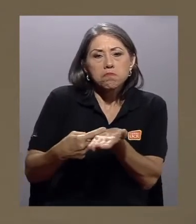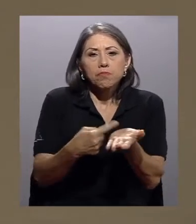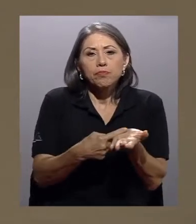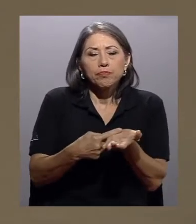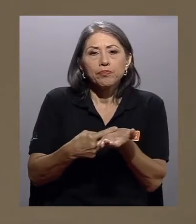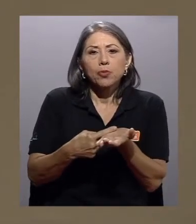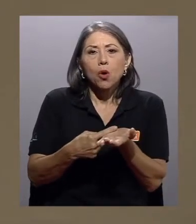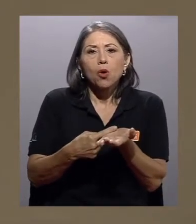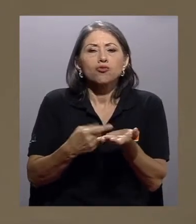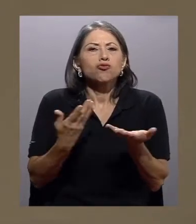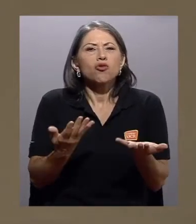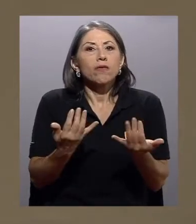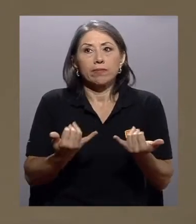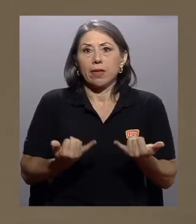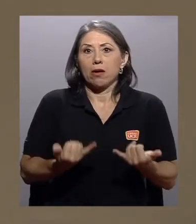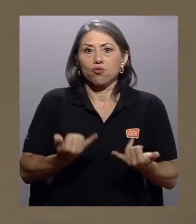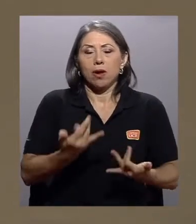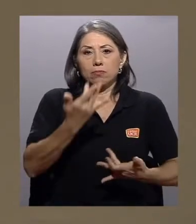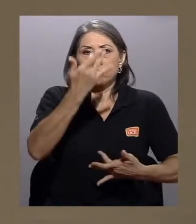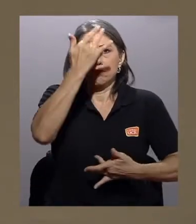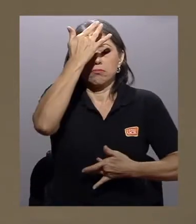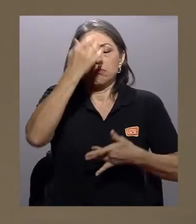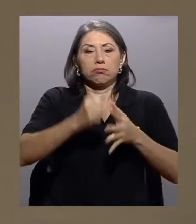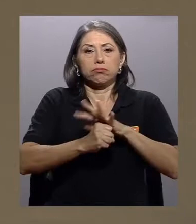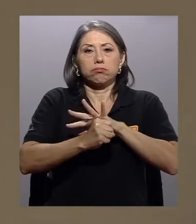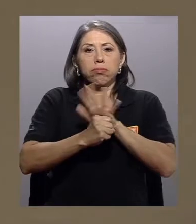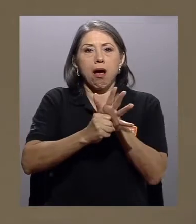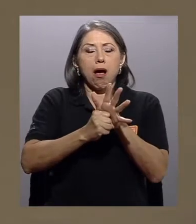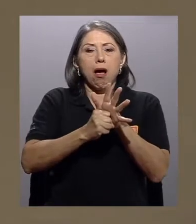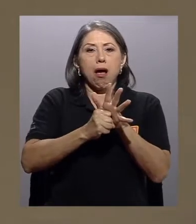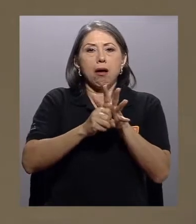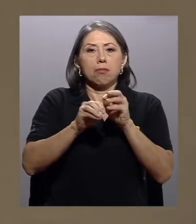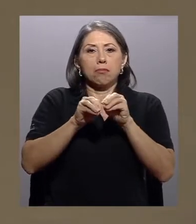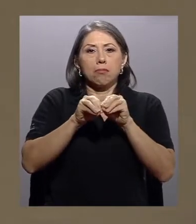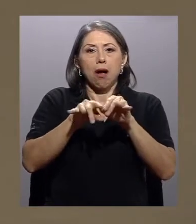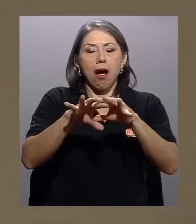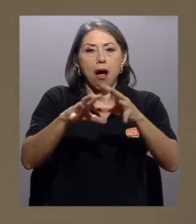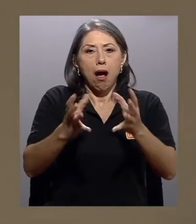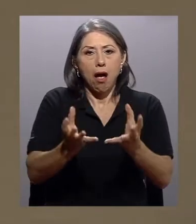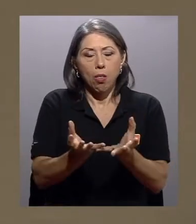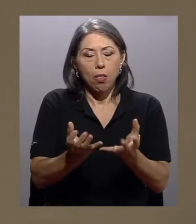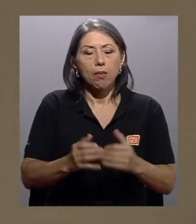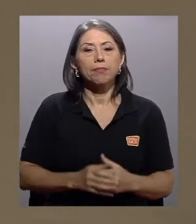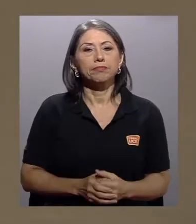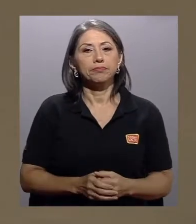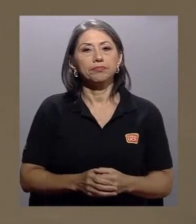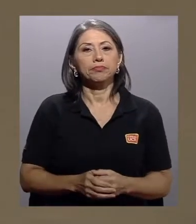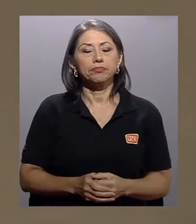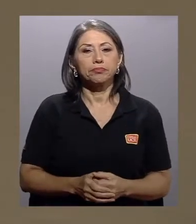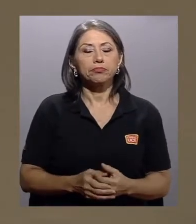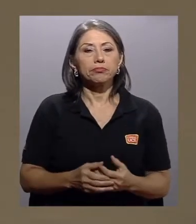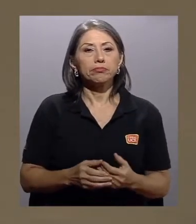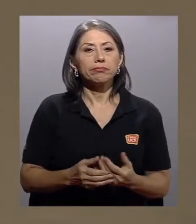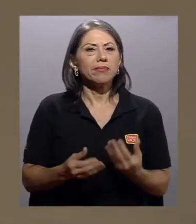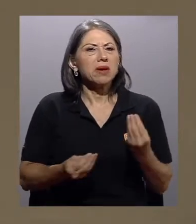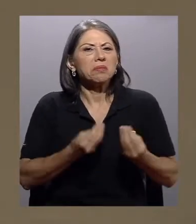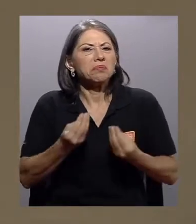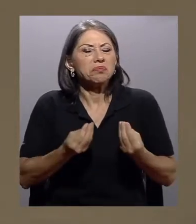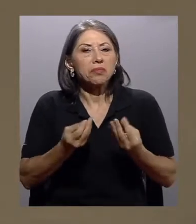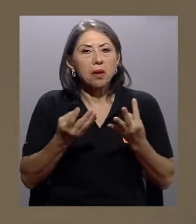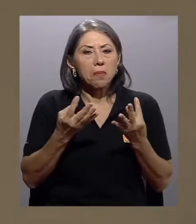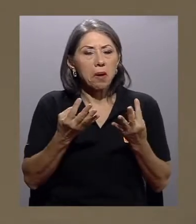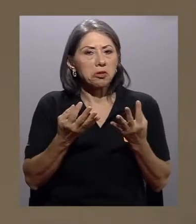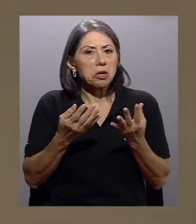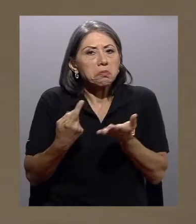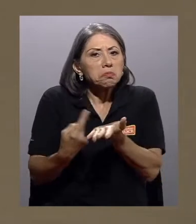sobre la actual pandemia en la cual nos encontramos. Básicamente vamos